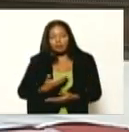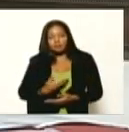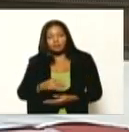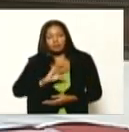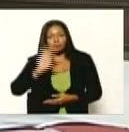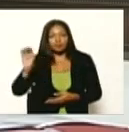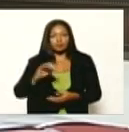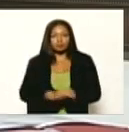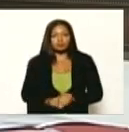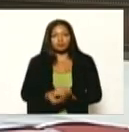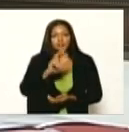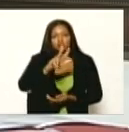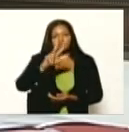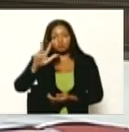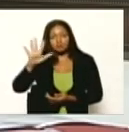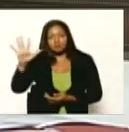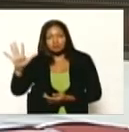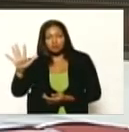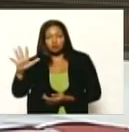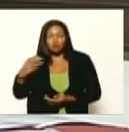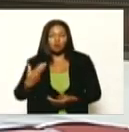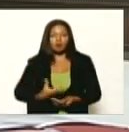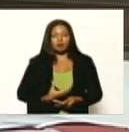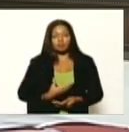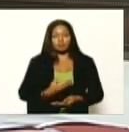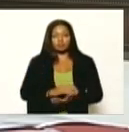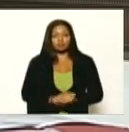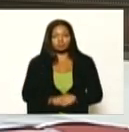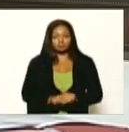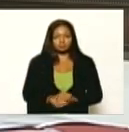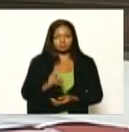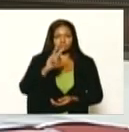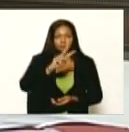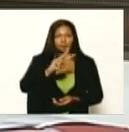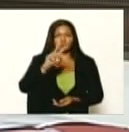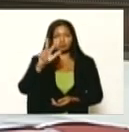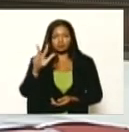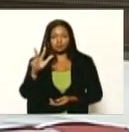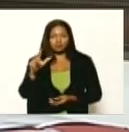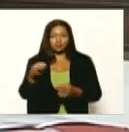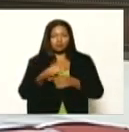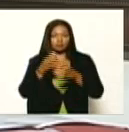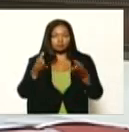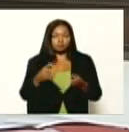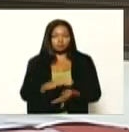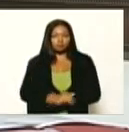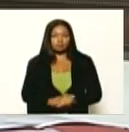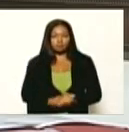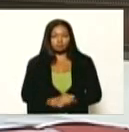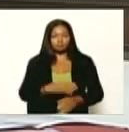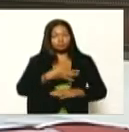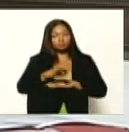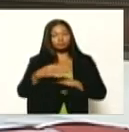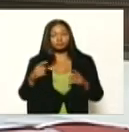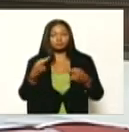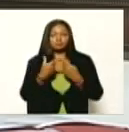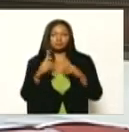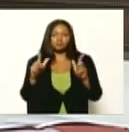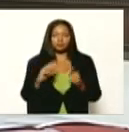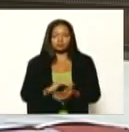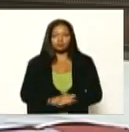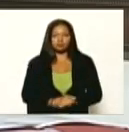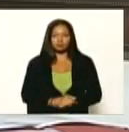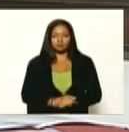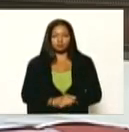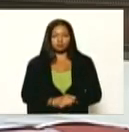todas, 335 alcaldías, 23 gobernaciones y el municipio Libertador, bueno,